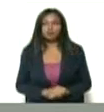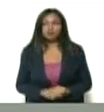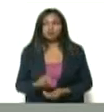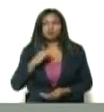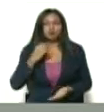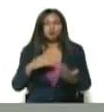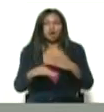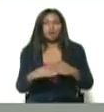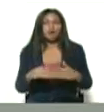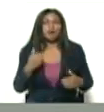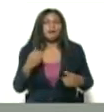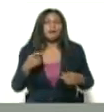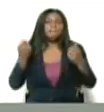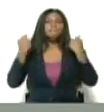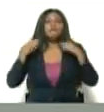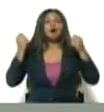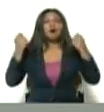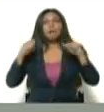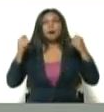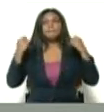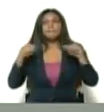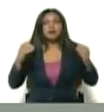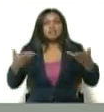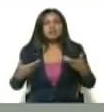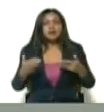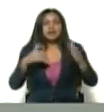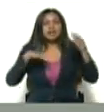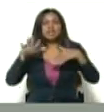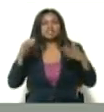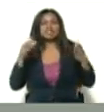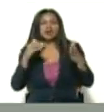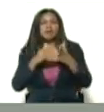nos preparamos para recibir a 15.000